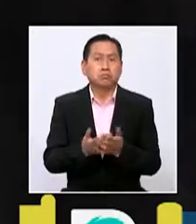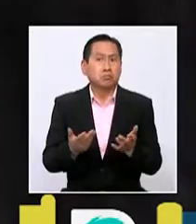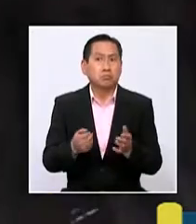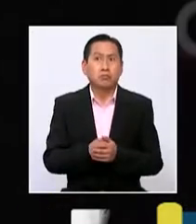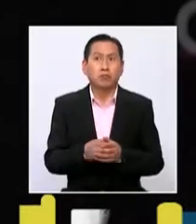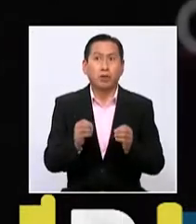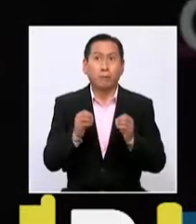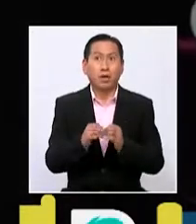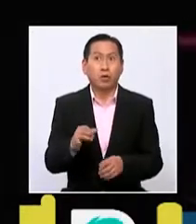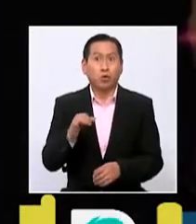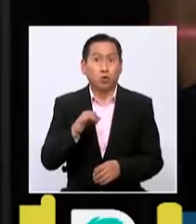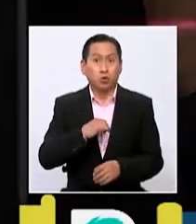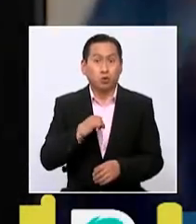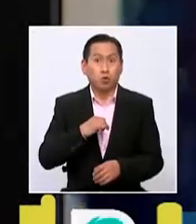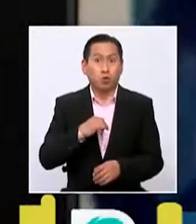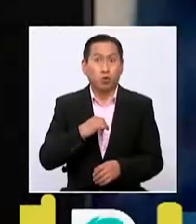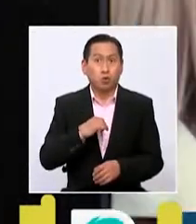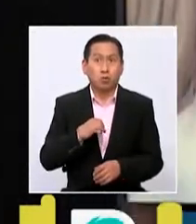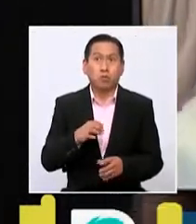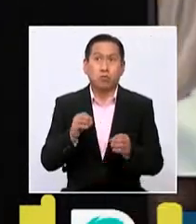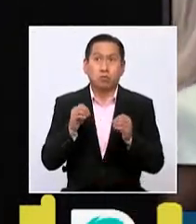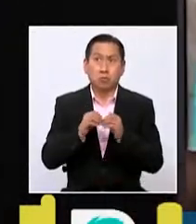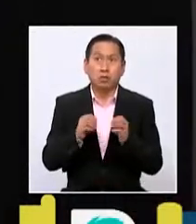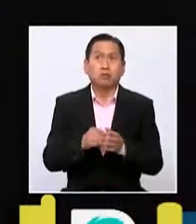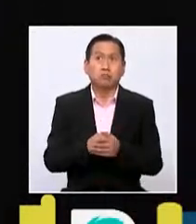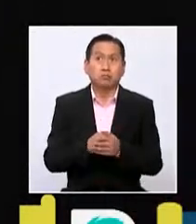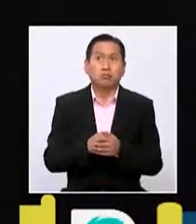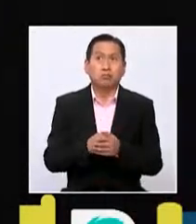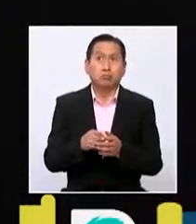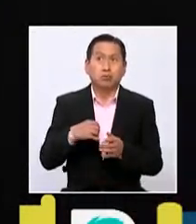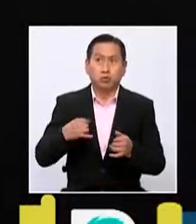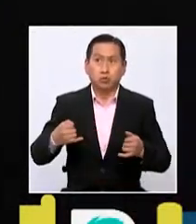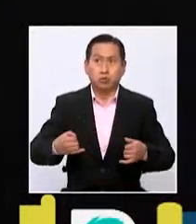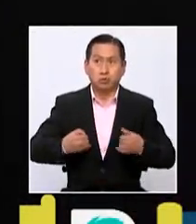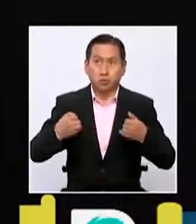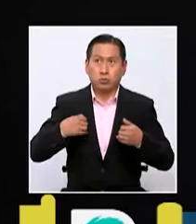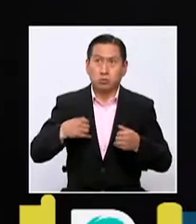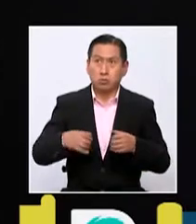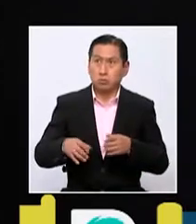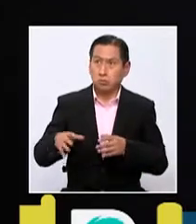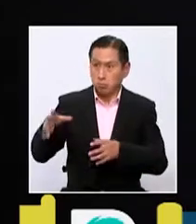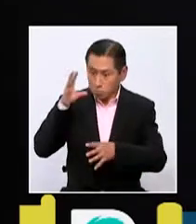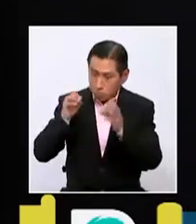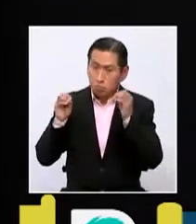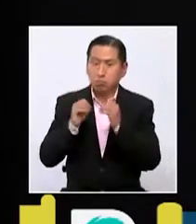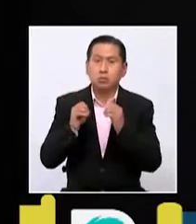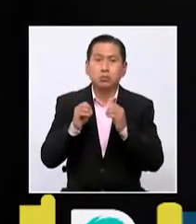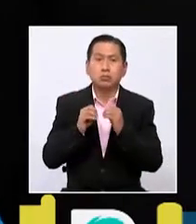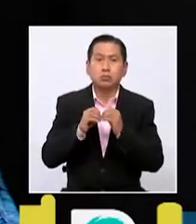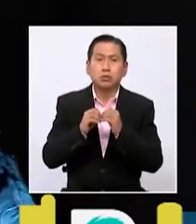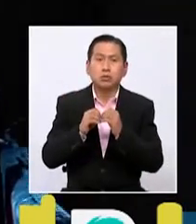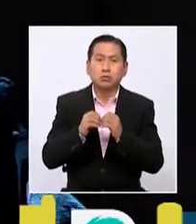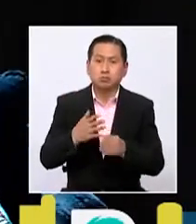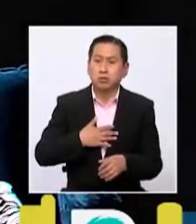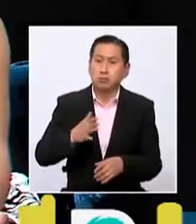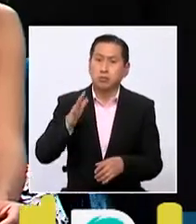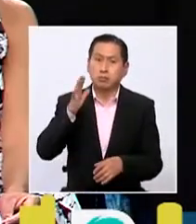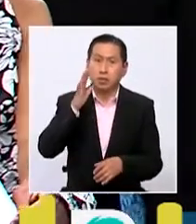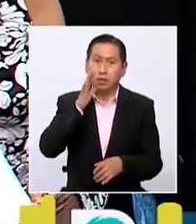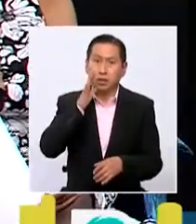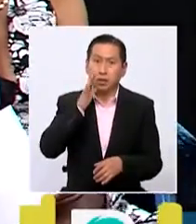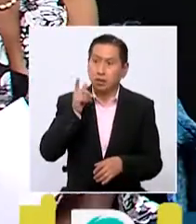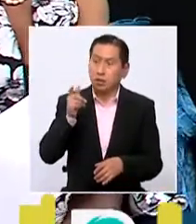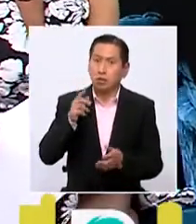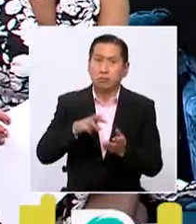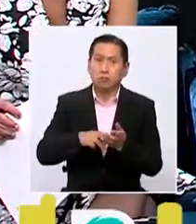De hecho, yo me formo y de jovencito, a través de mi madre, en mi casa no se